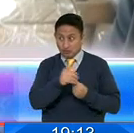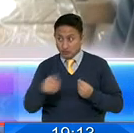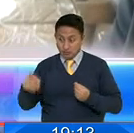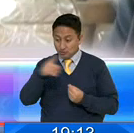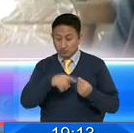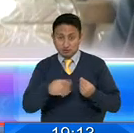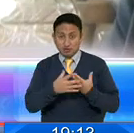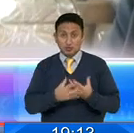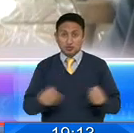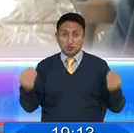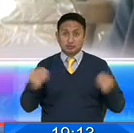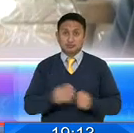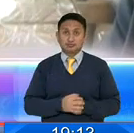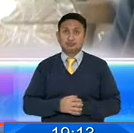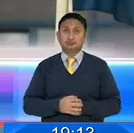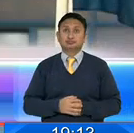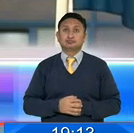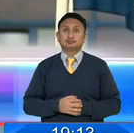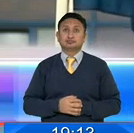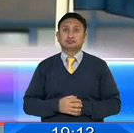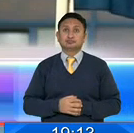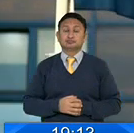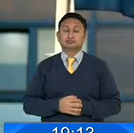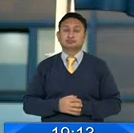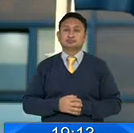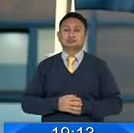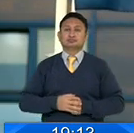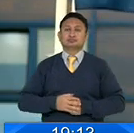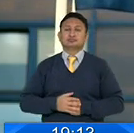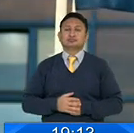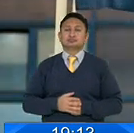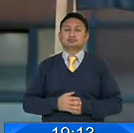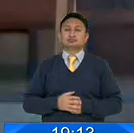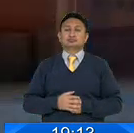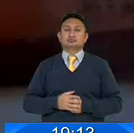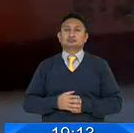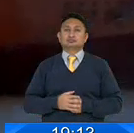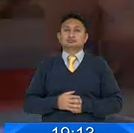hacia paraísos fiscales. Informó Héctor Romero. Este martes 8.